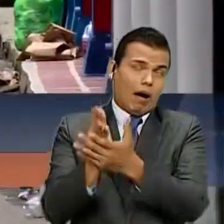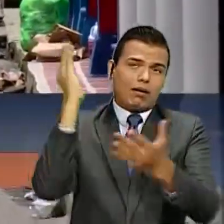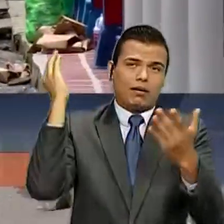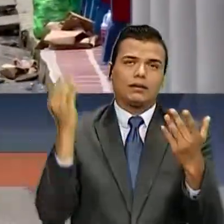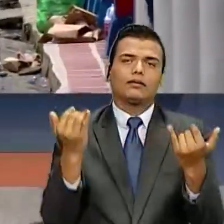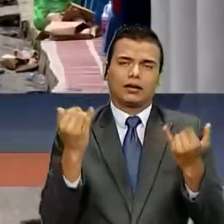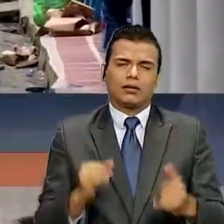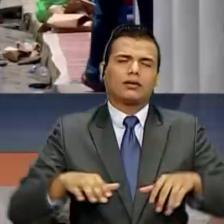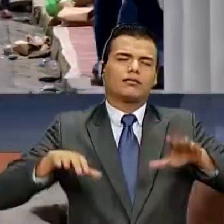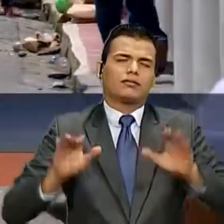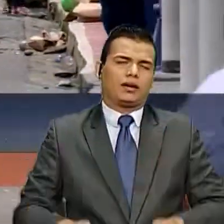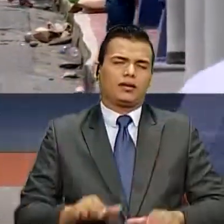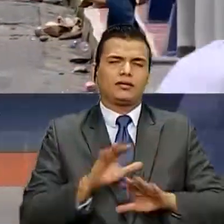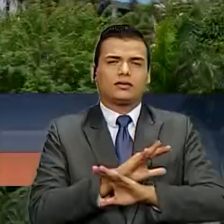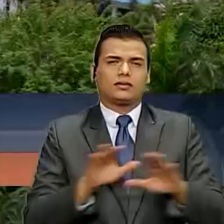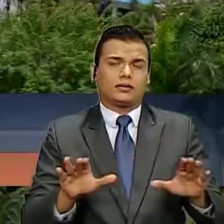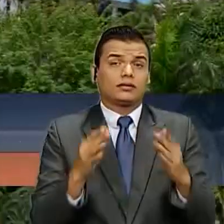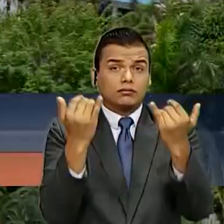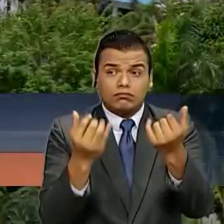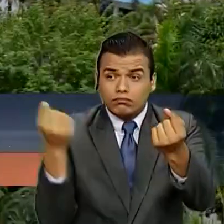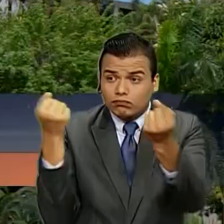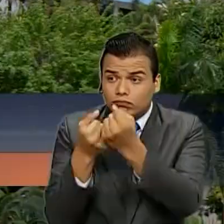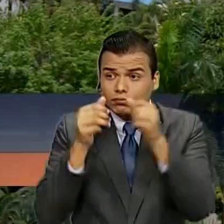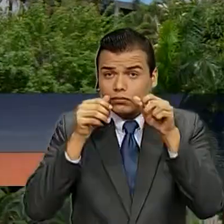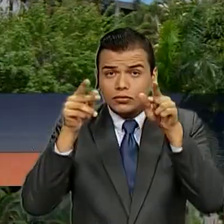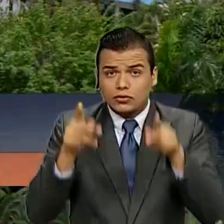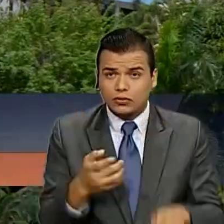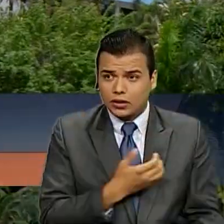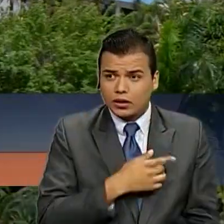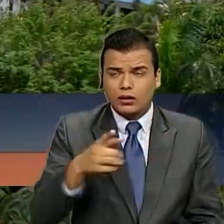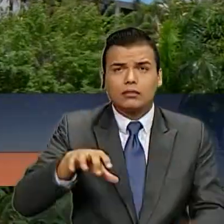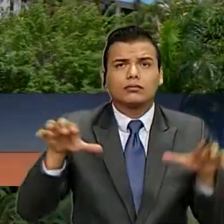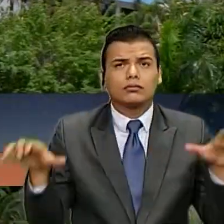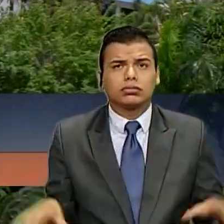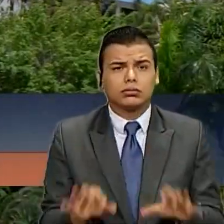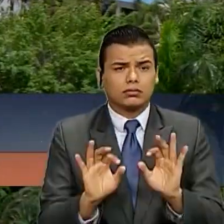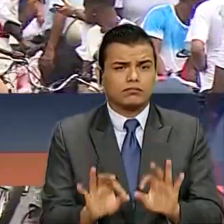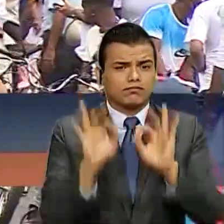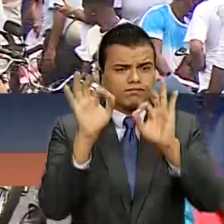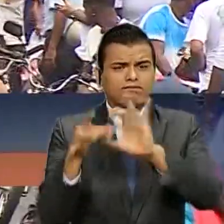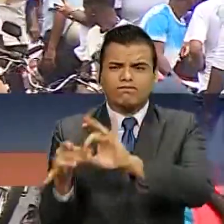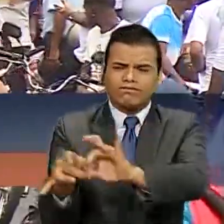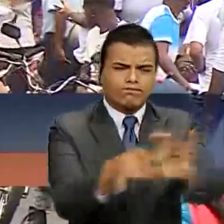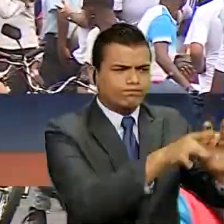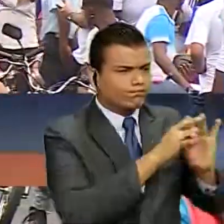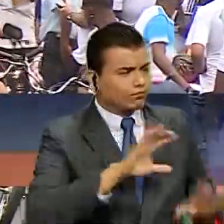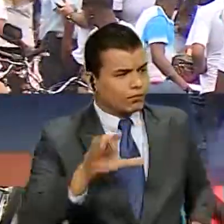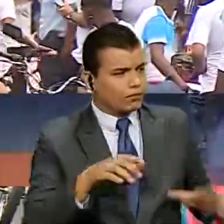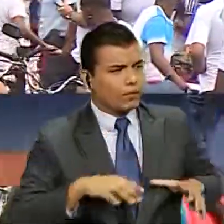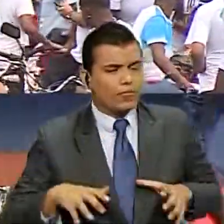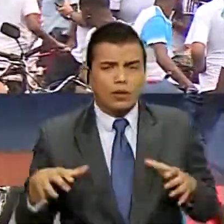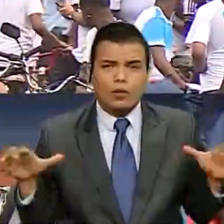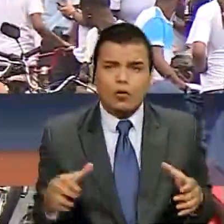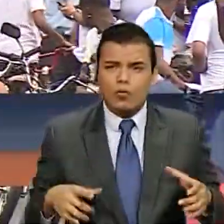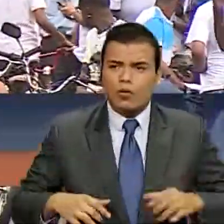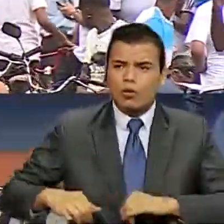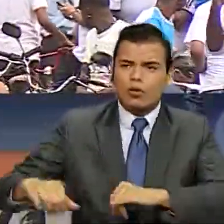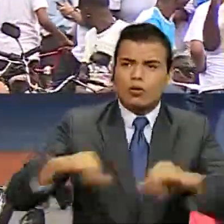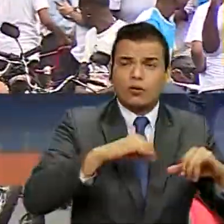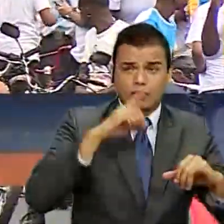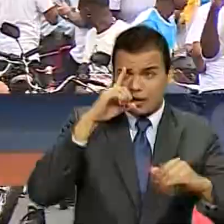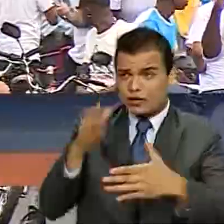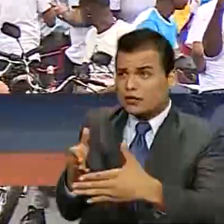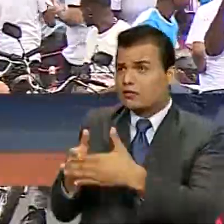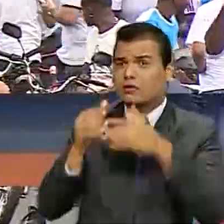paro, pero debemos apoyar a nuestro alcalde, que está haciendo las cosas bien. Debemos de estar unidos como hermanos, porque el paro no es contra el